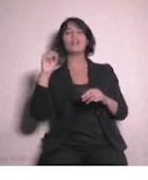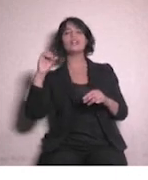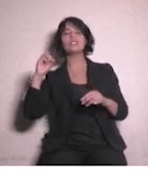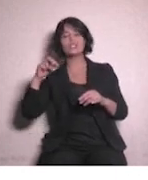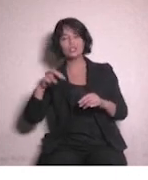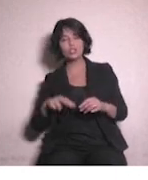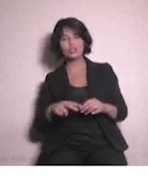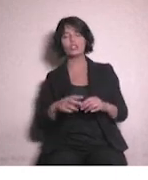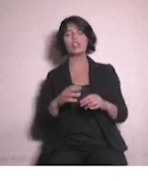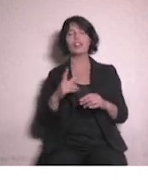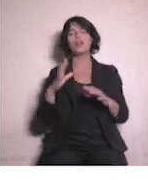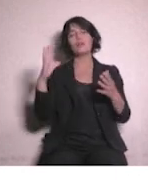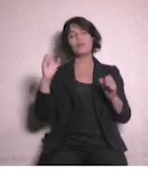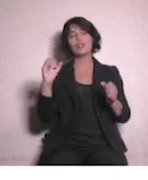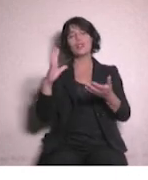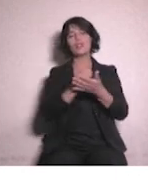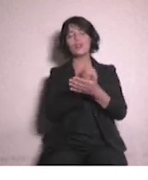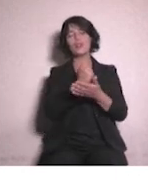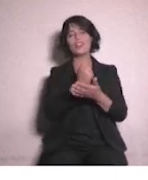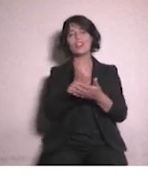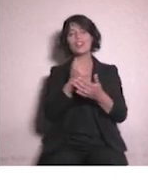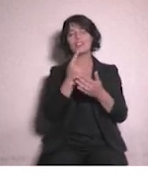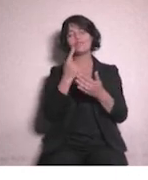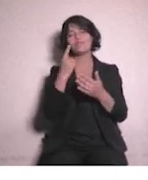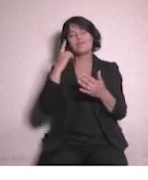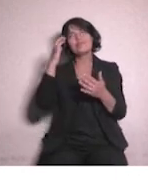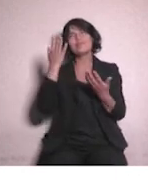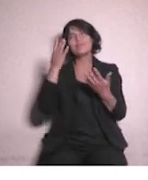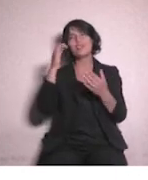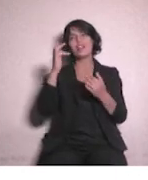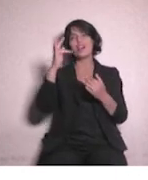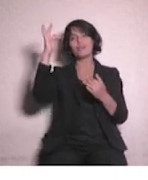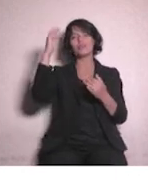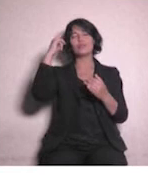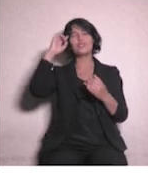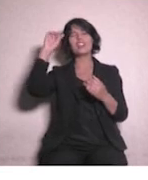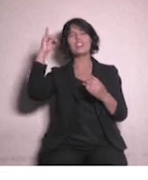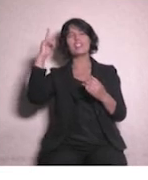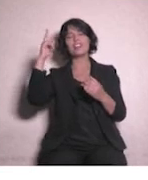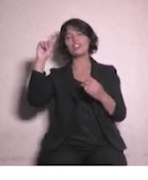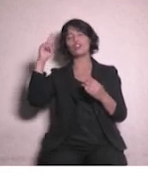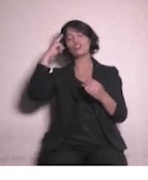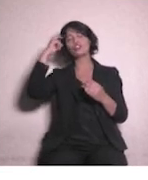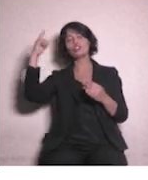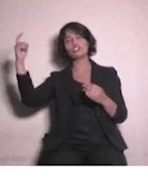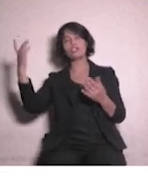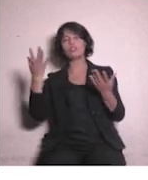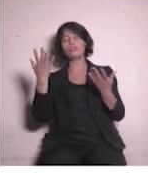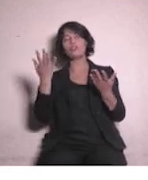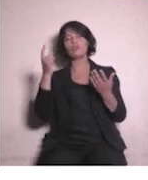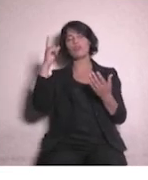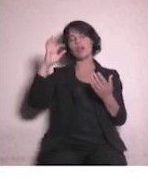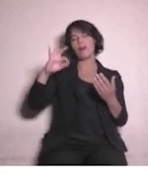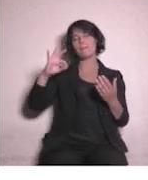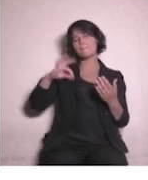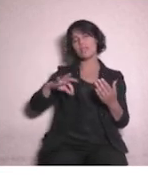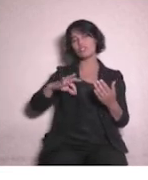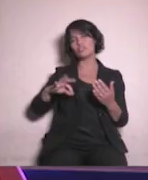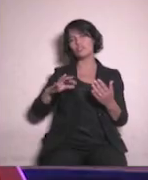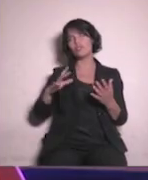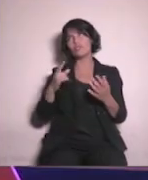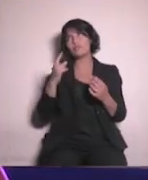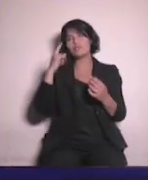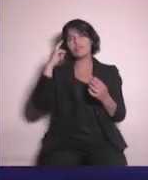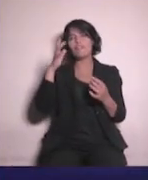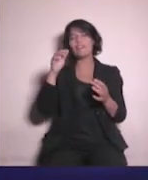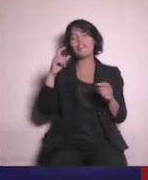lograr de alguna manera adaptar las expectativas a la realidad que uno tiene y no estar soñando con una pensión extraordinaria cuando no hay ahorro